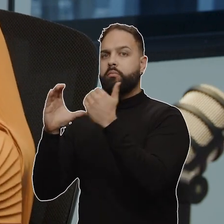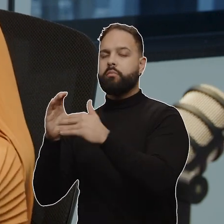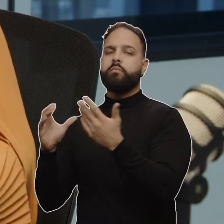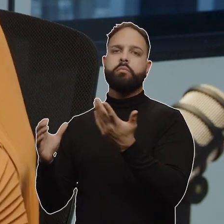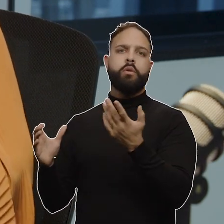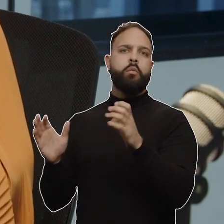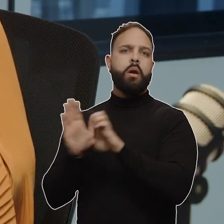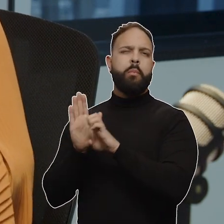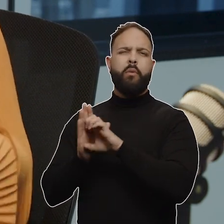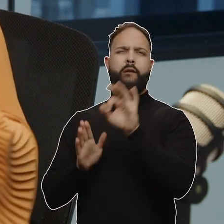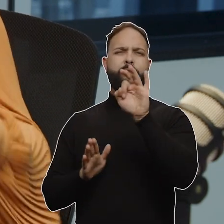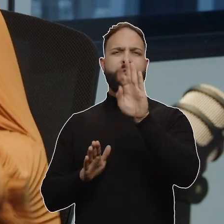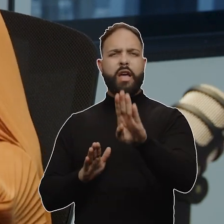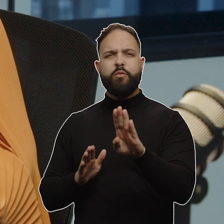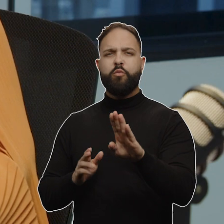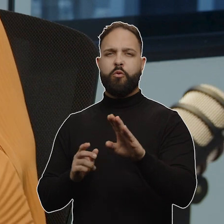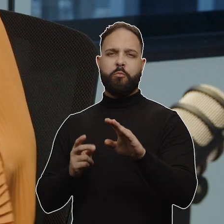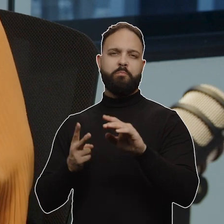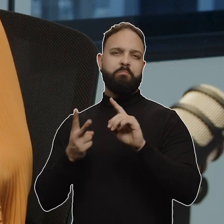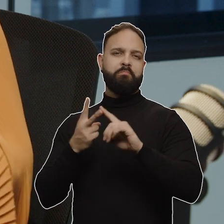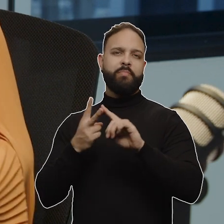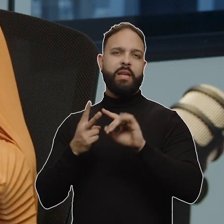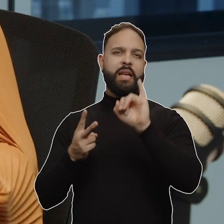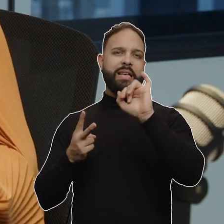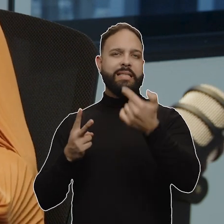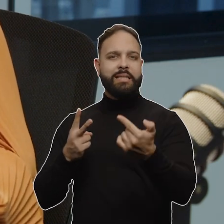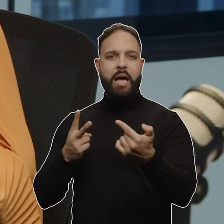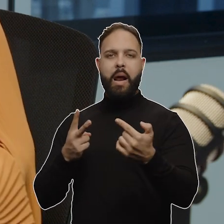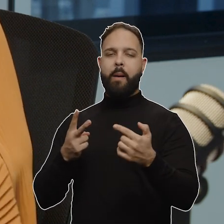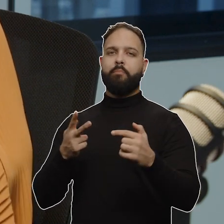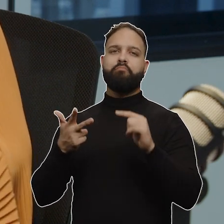electrónico, entiéndase lo que pueda ser Facebook,